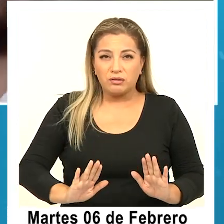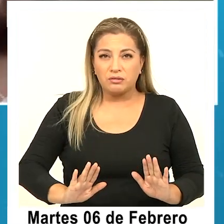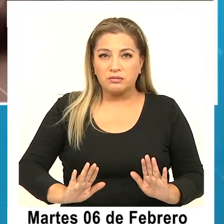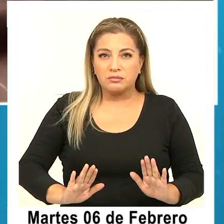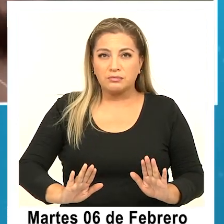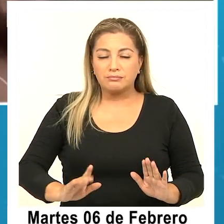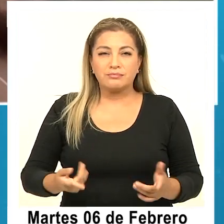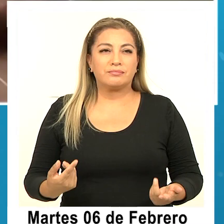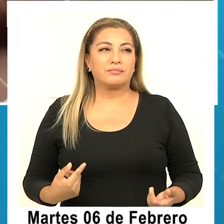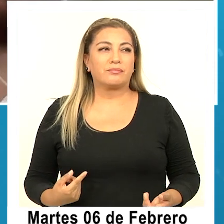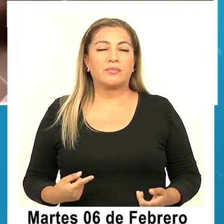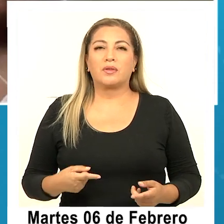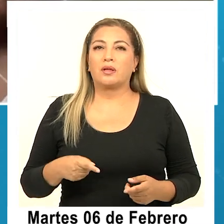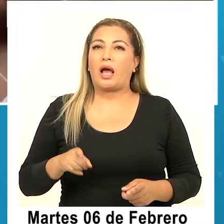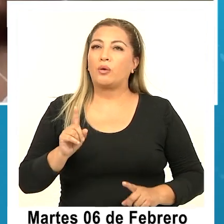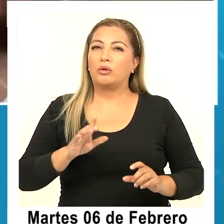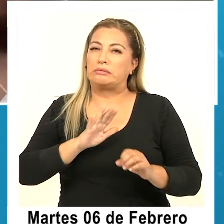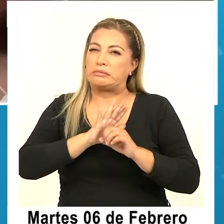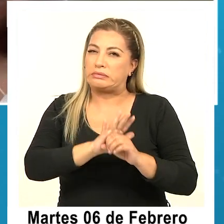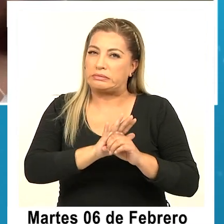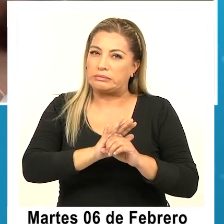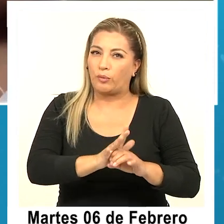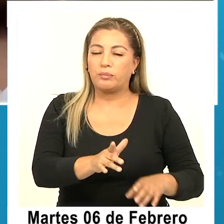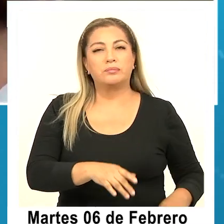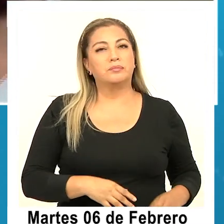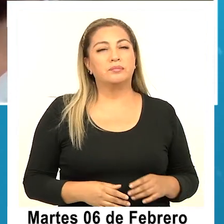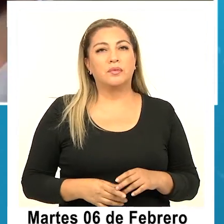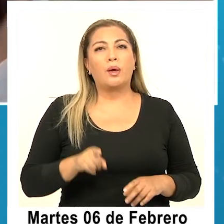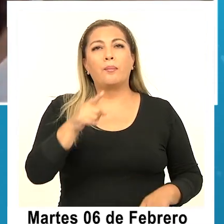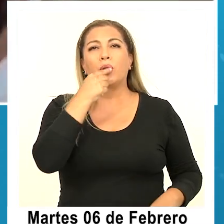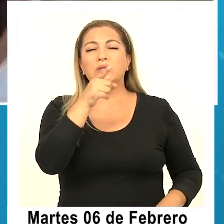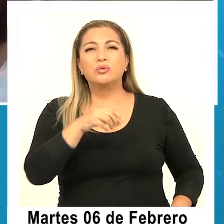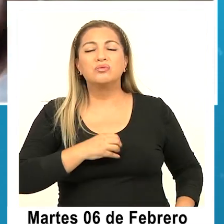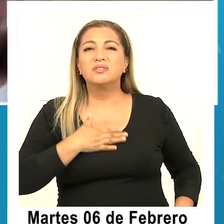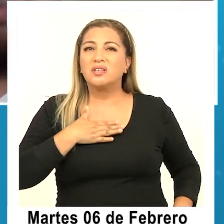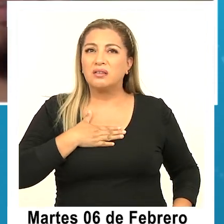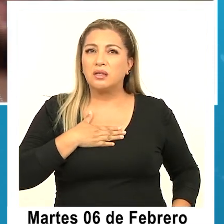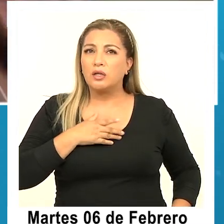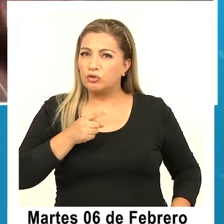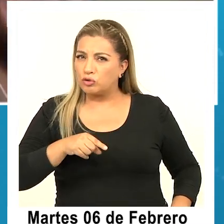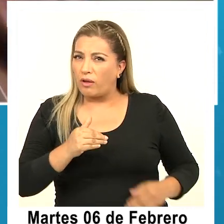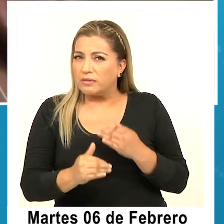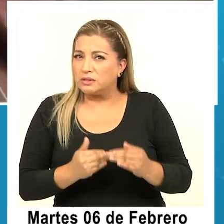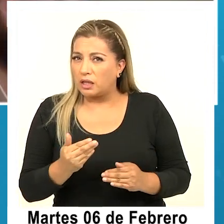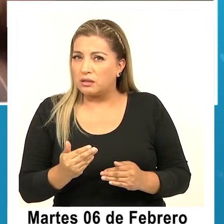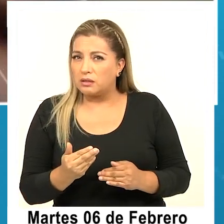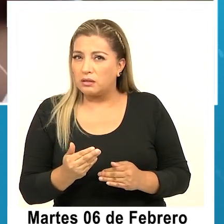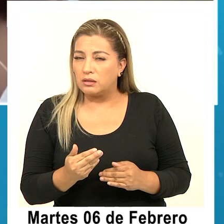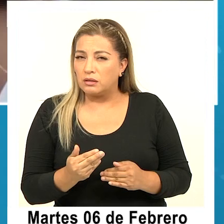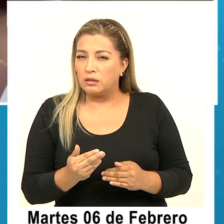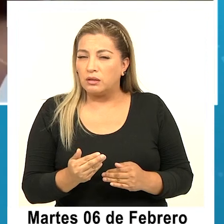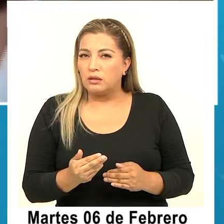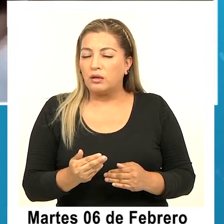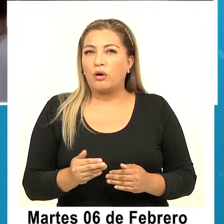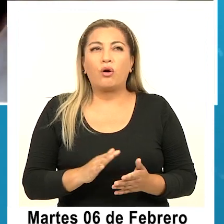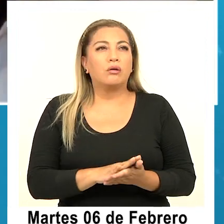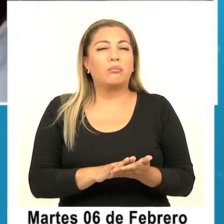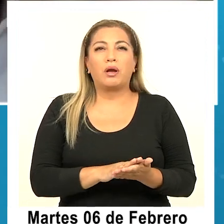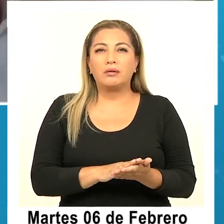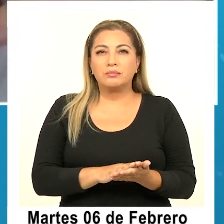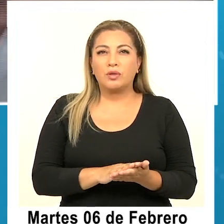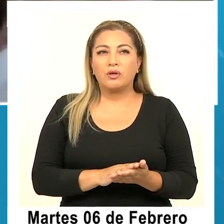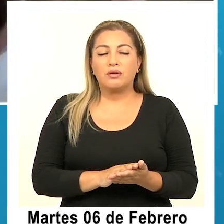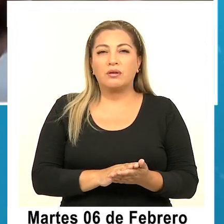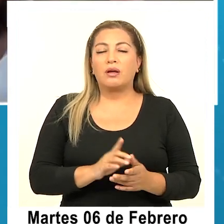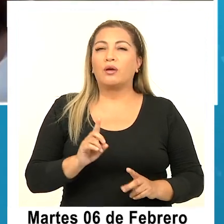eventual sería una fuerte represión. Perfecto. ¿Y sientes tú que con eso sí se avanzaría? ¿O es como lo ves, como